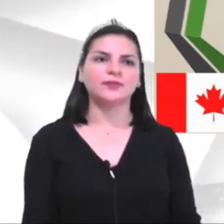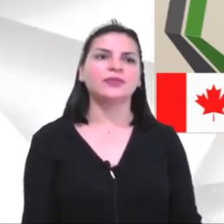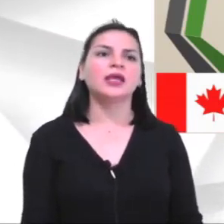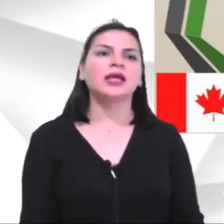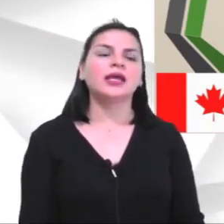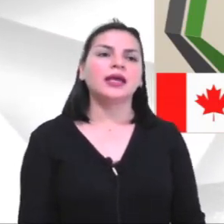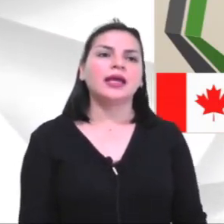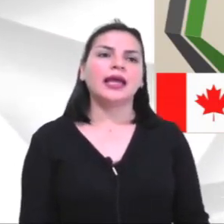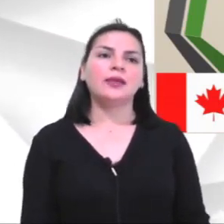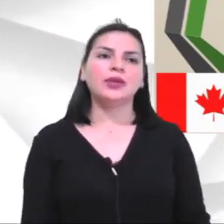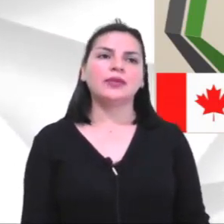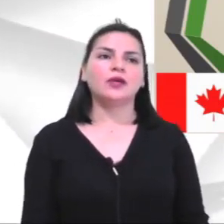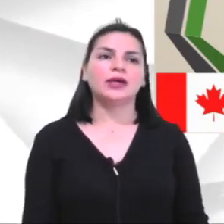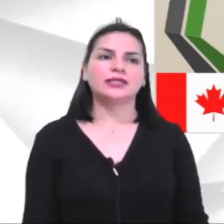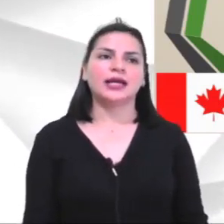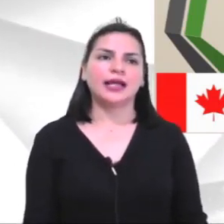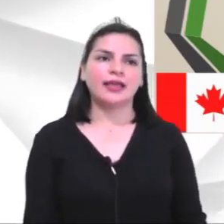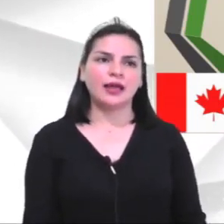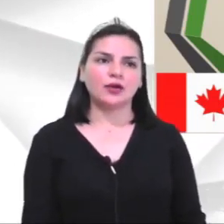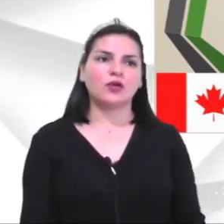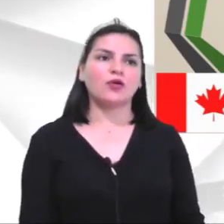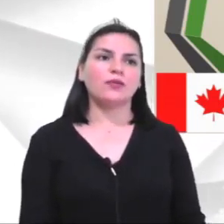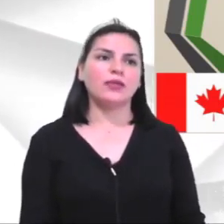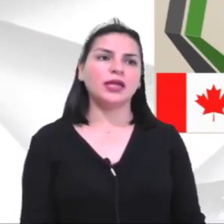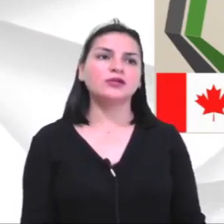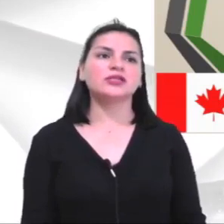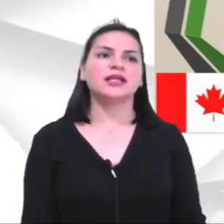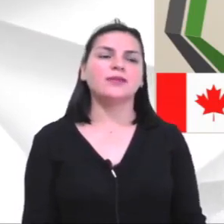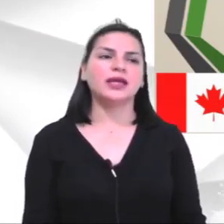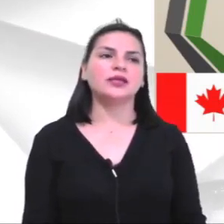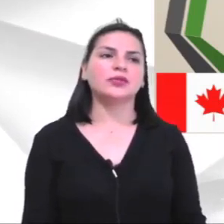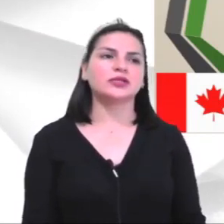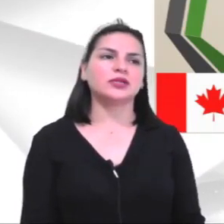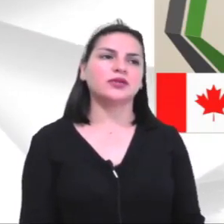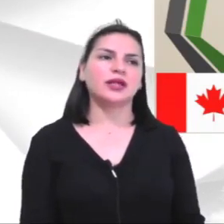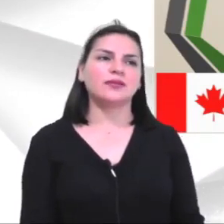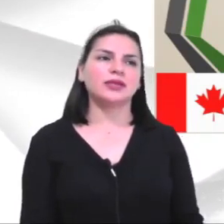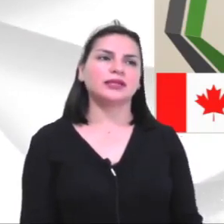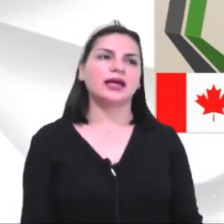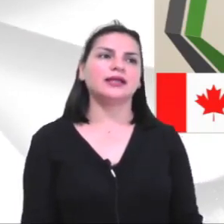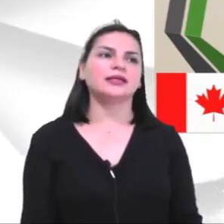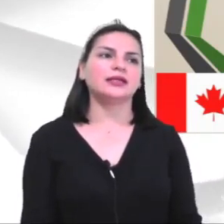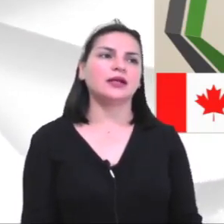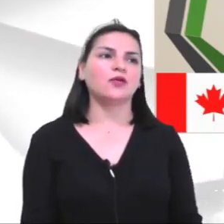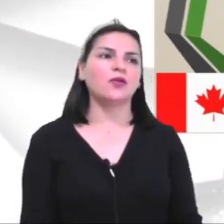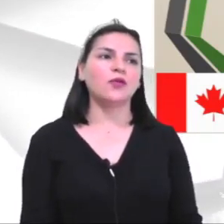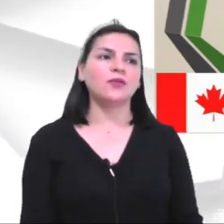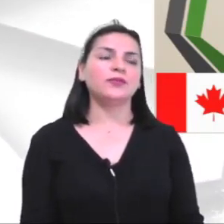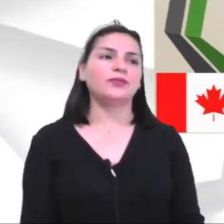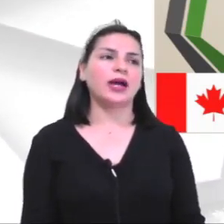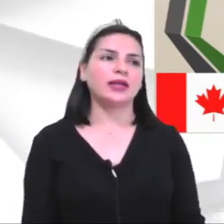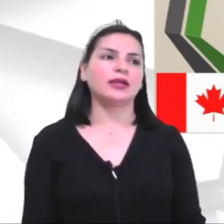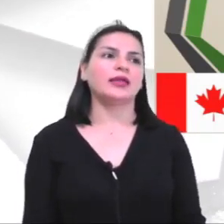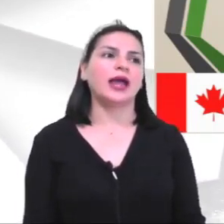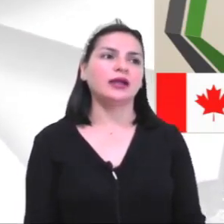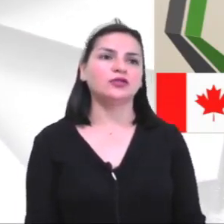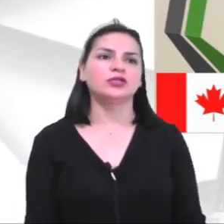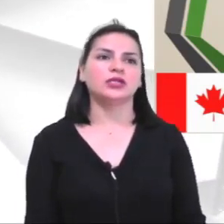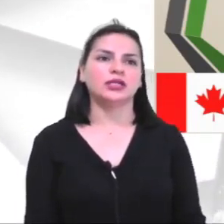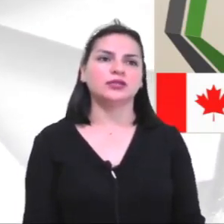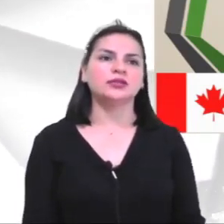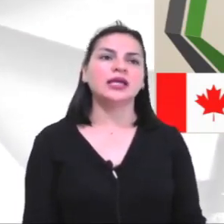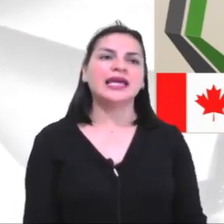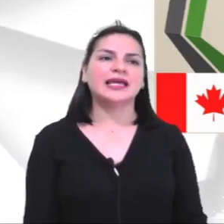social. El primero es Canadá, con menos del 20% de las ventajas de tener un padre de